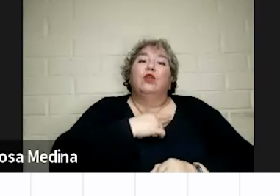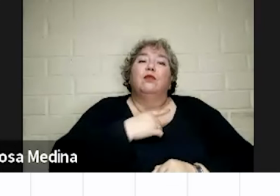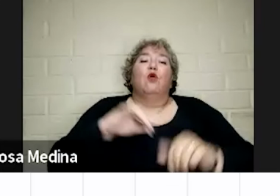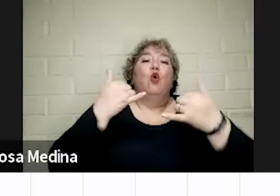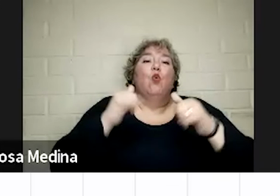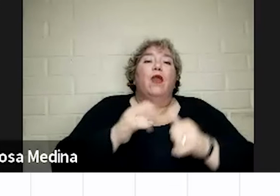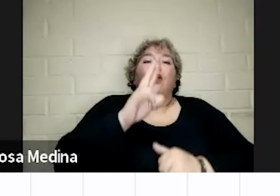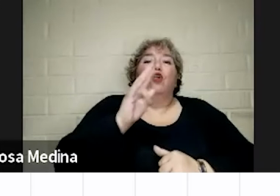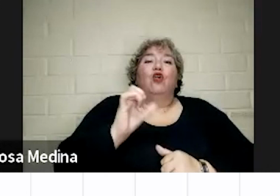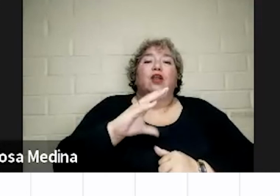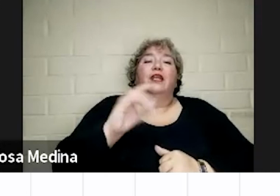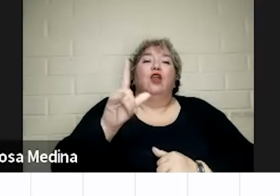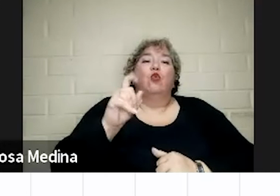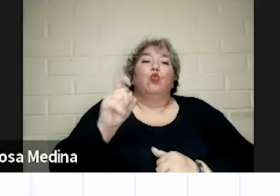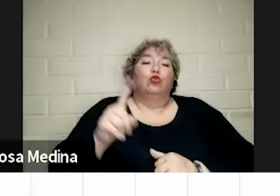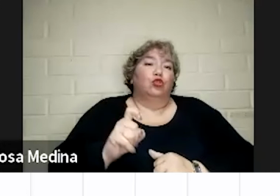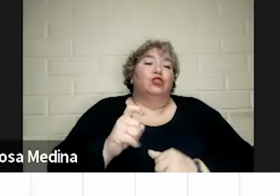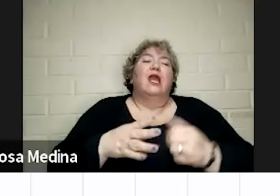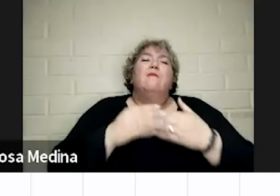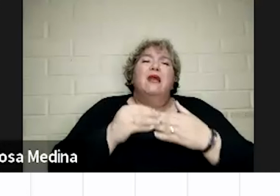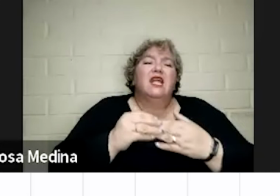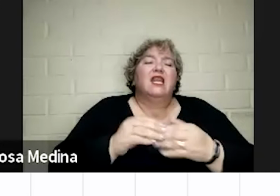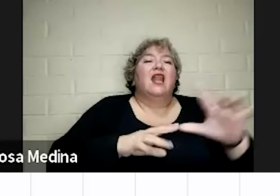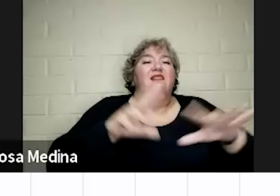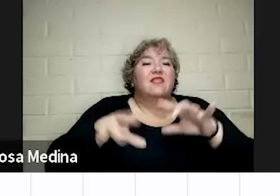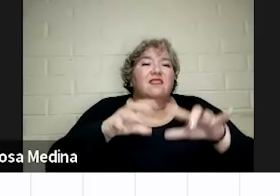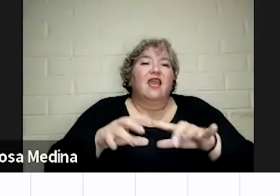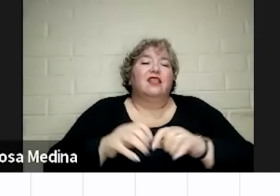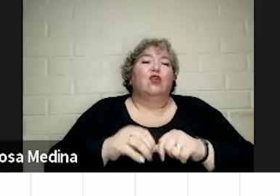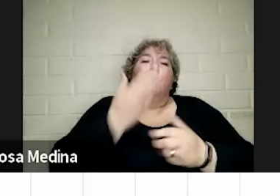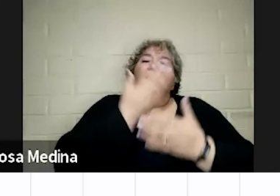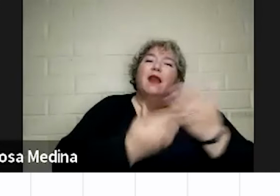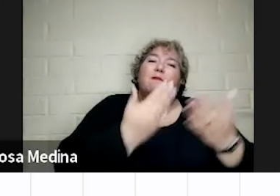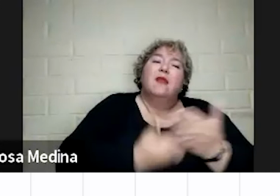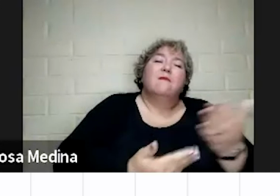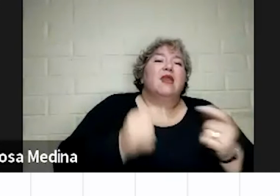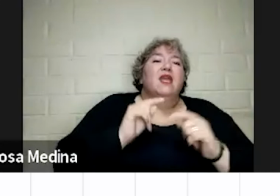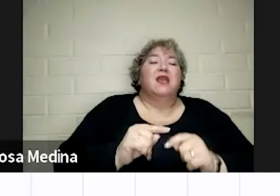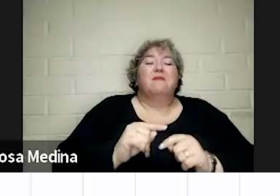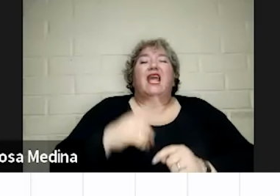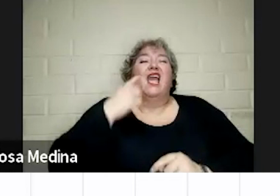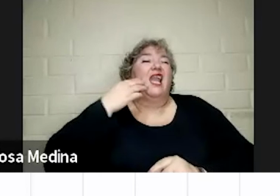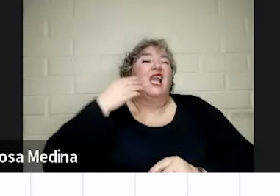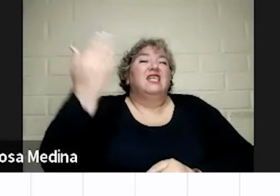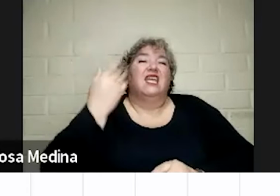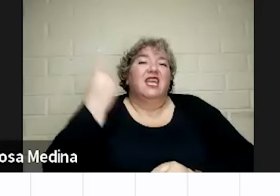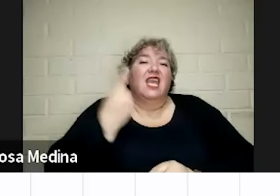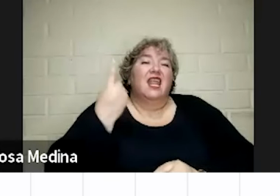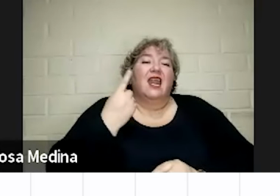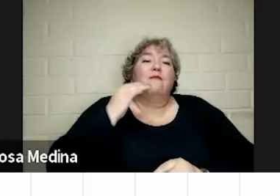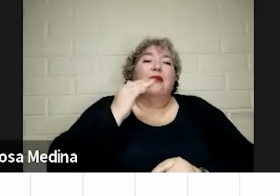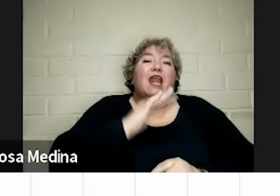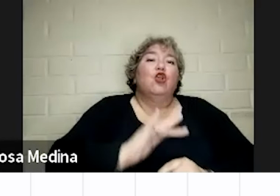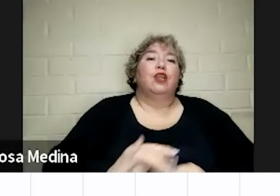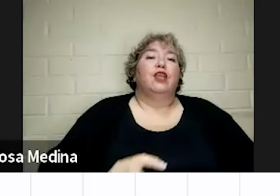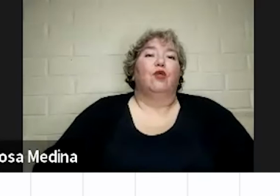Recursos, donde comparto recursos y materiales didácticos para imprimir, para poder... bueno, en general hago cosas para niños más pequeños, pero también pongo algunos juegos